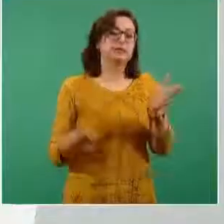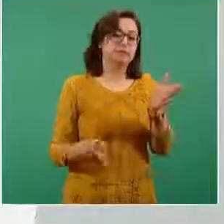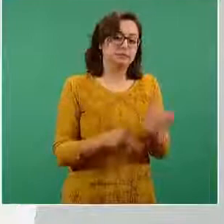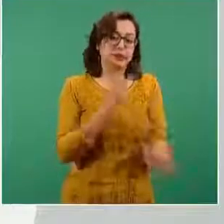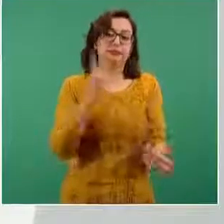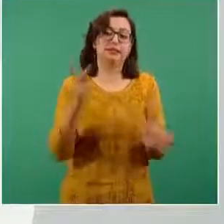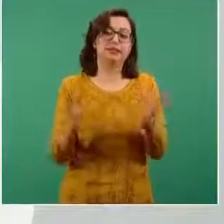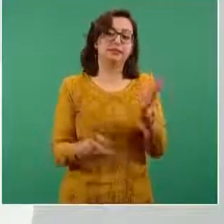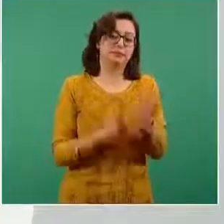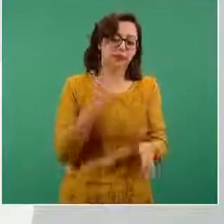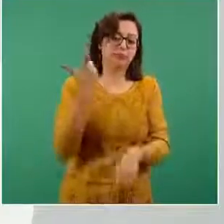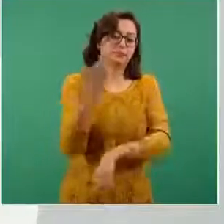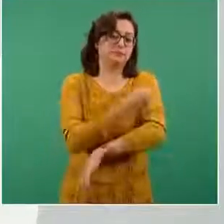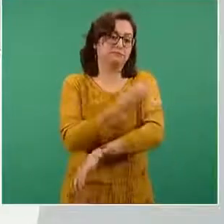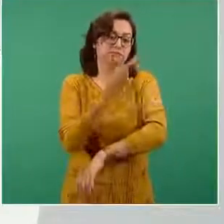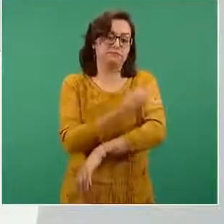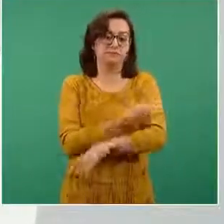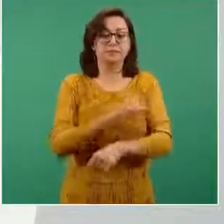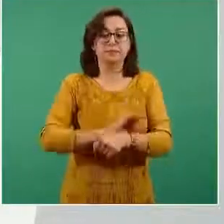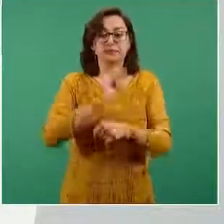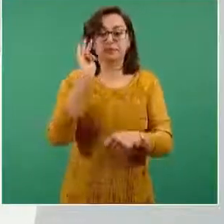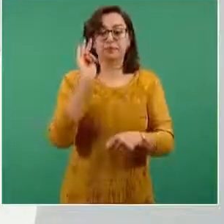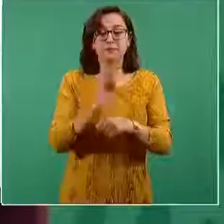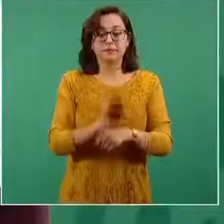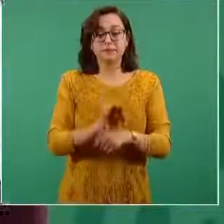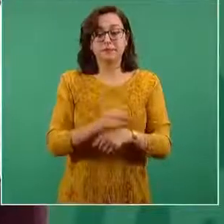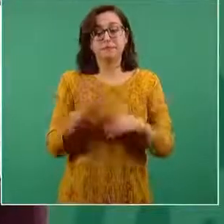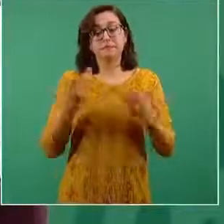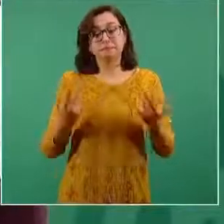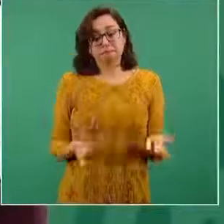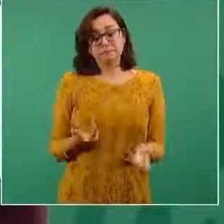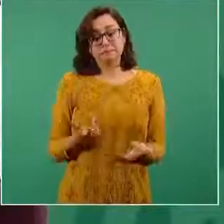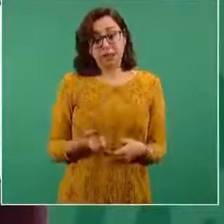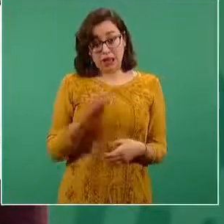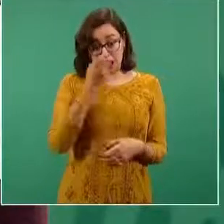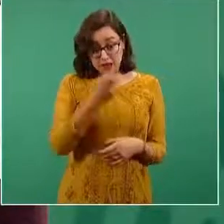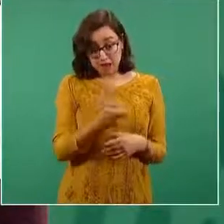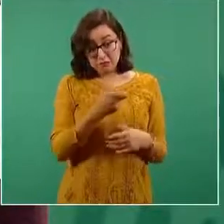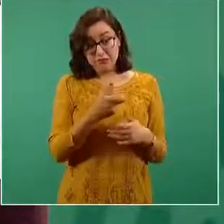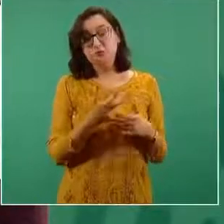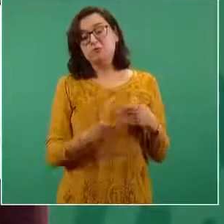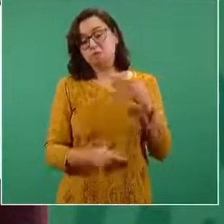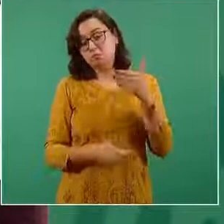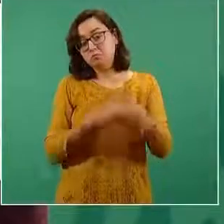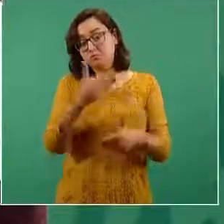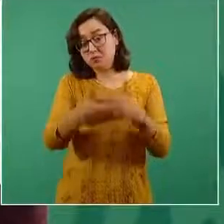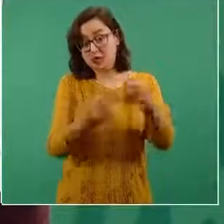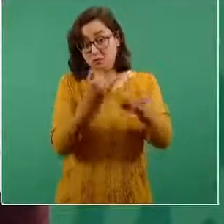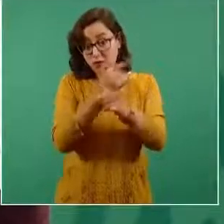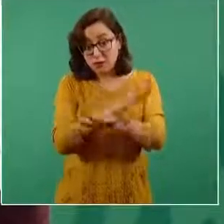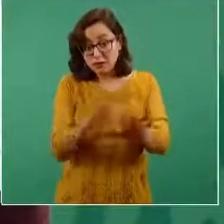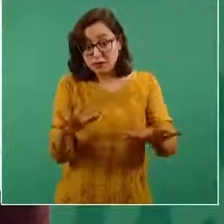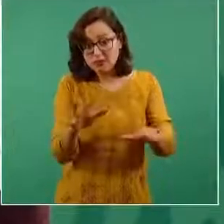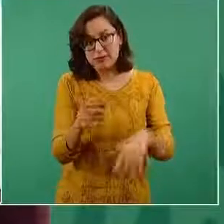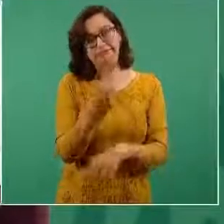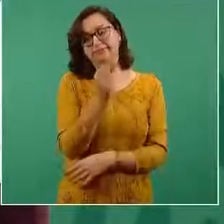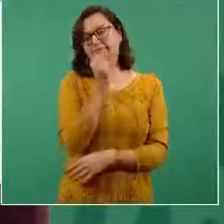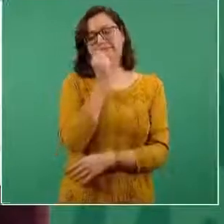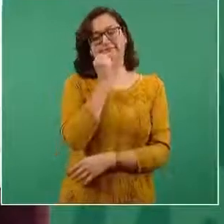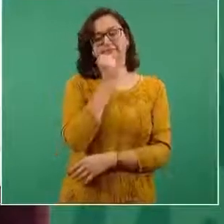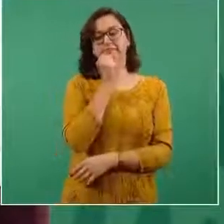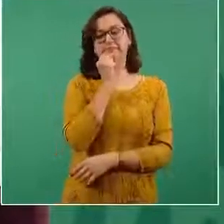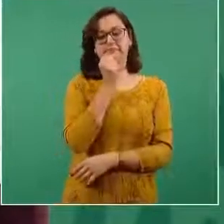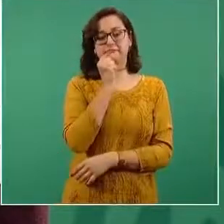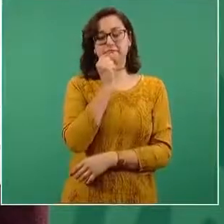la protección a la población. Pero cuando esto suceda, de seguro obviamente lo comunicaremos, se podrá integrar a la